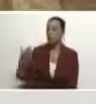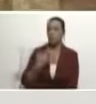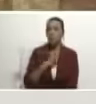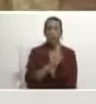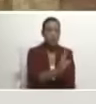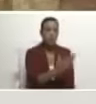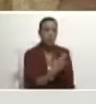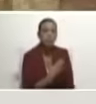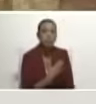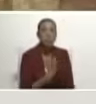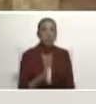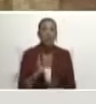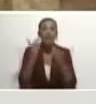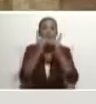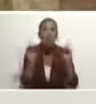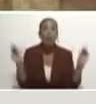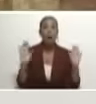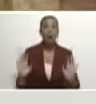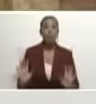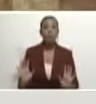Una conciencia democrática,